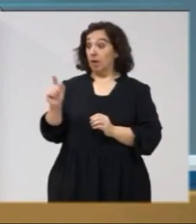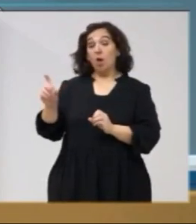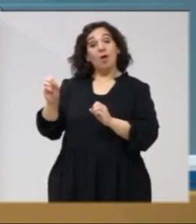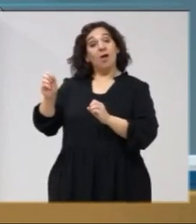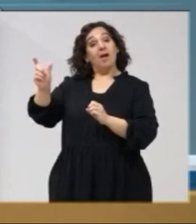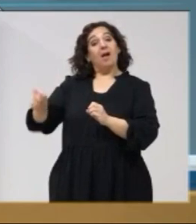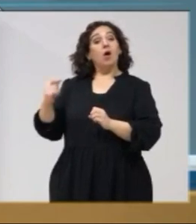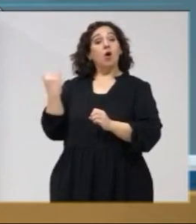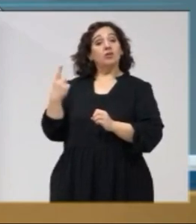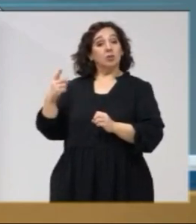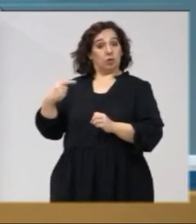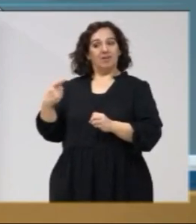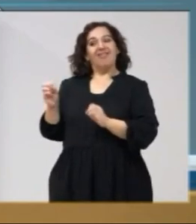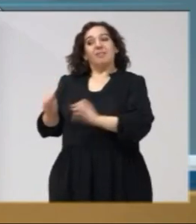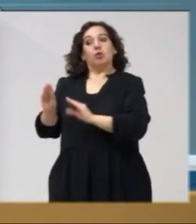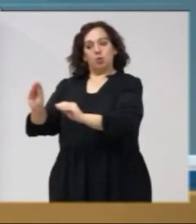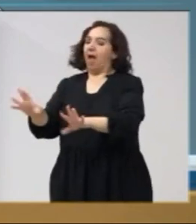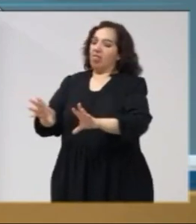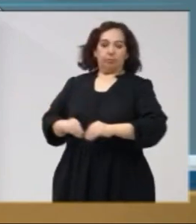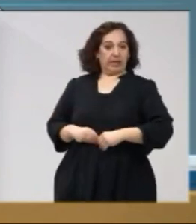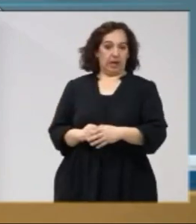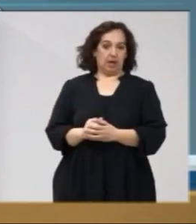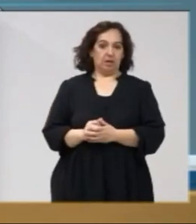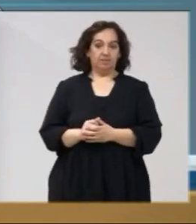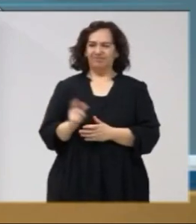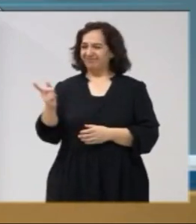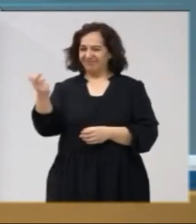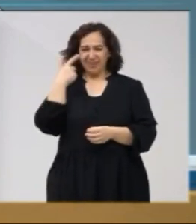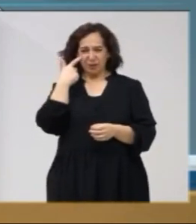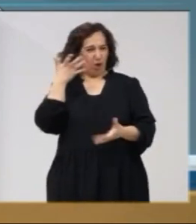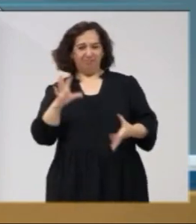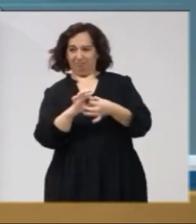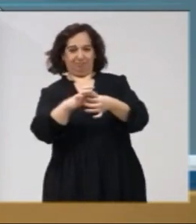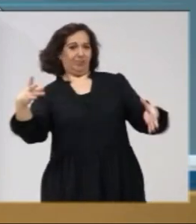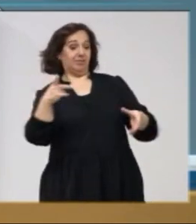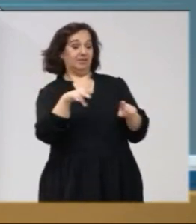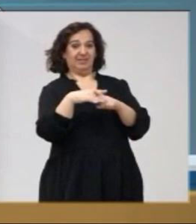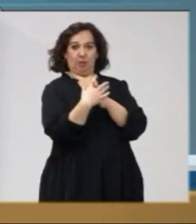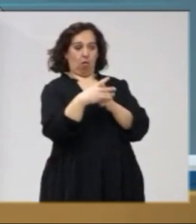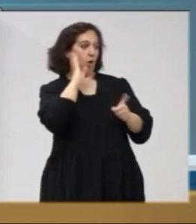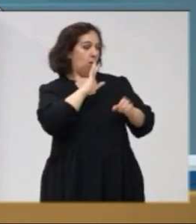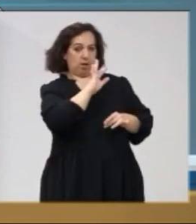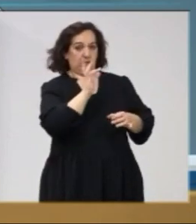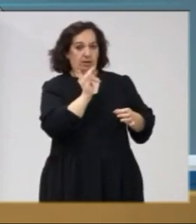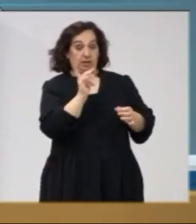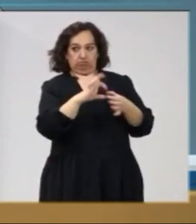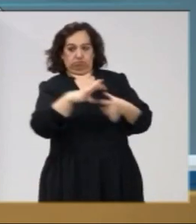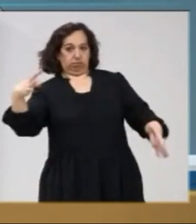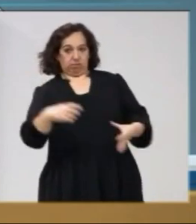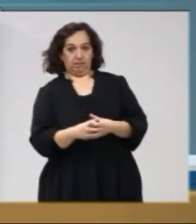dimisión sin tener nada que ver en esta turbulenta historia, pero